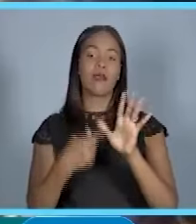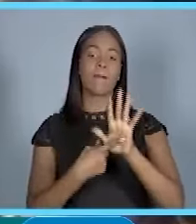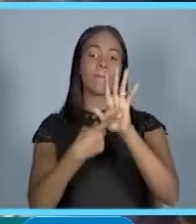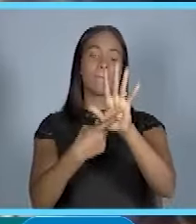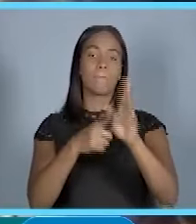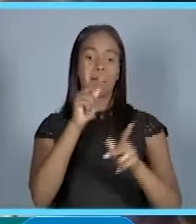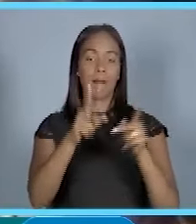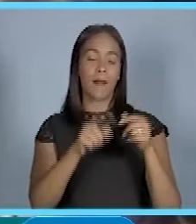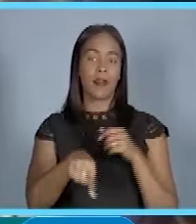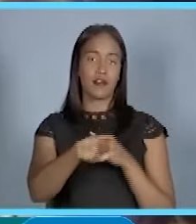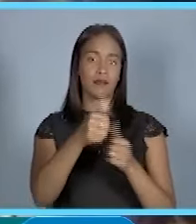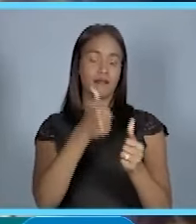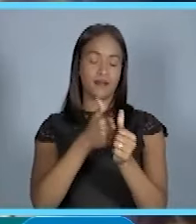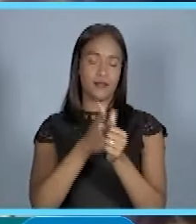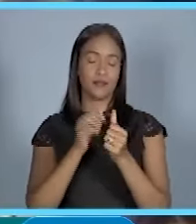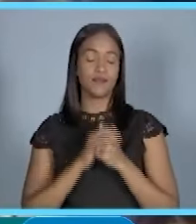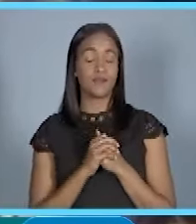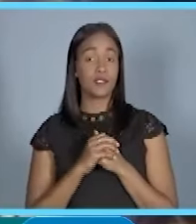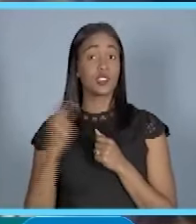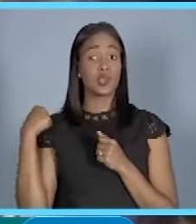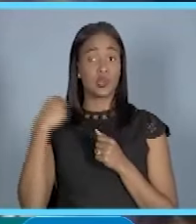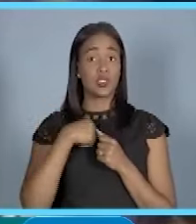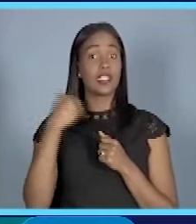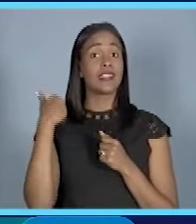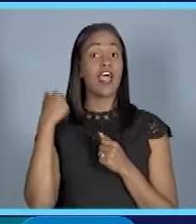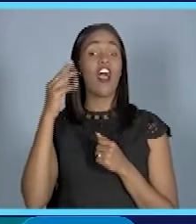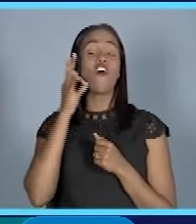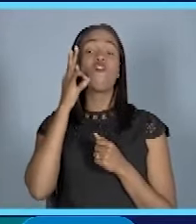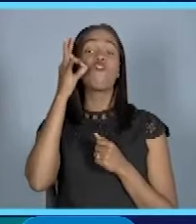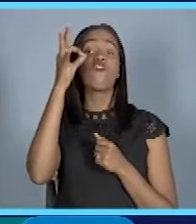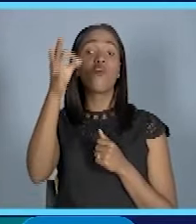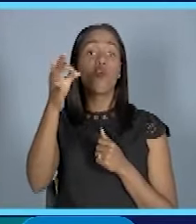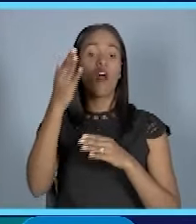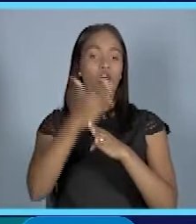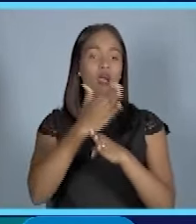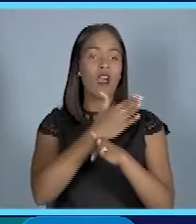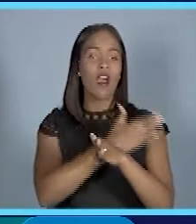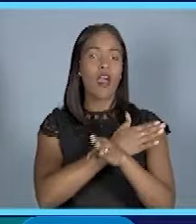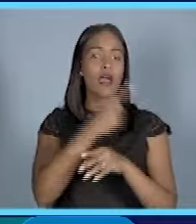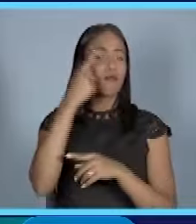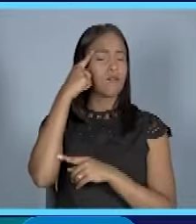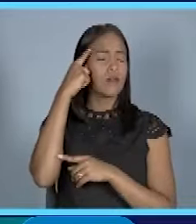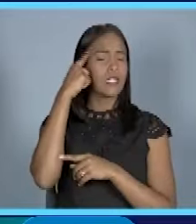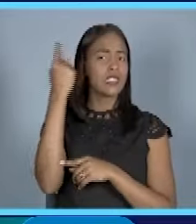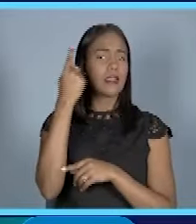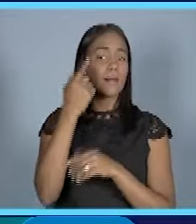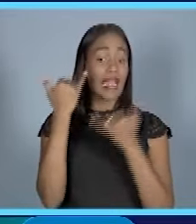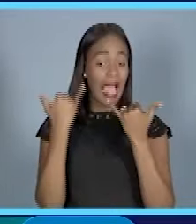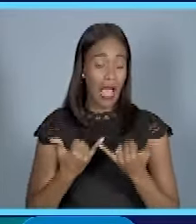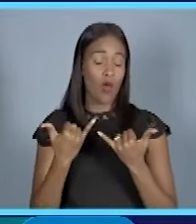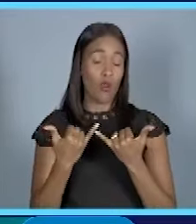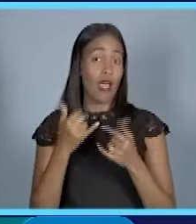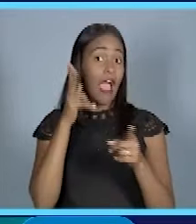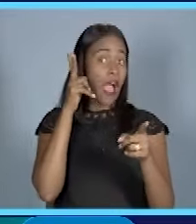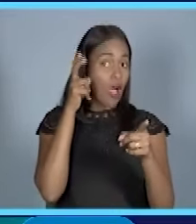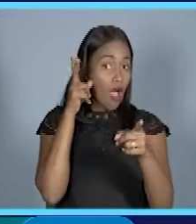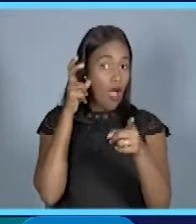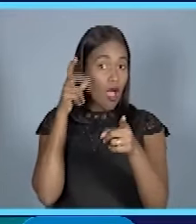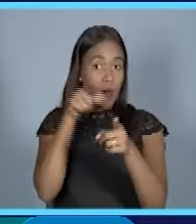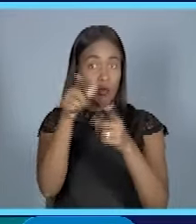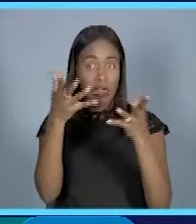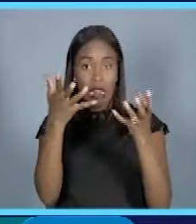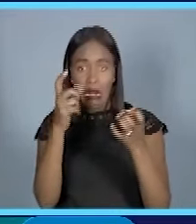sociedad misma. Tenemos que construir el futuro con los pies en el presente, escuchando a nuestra